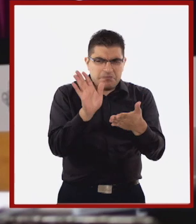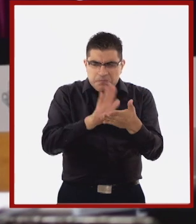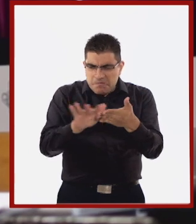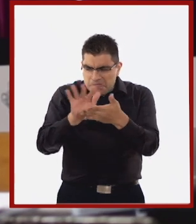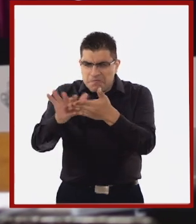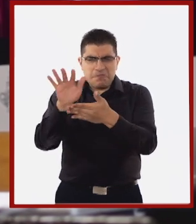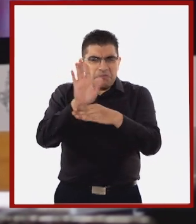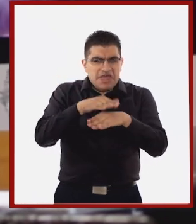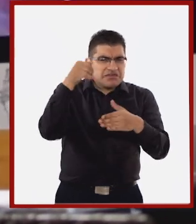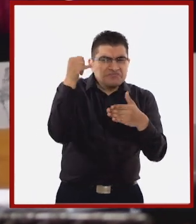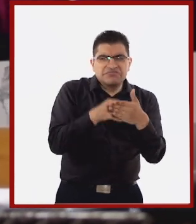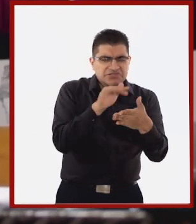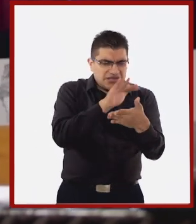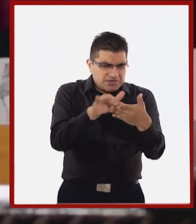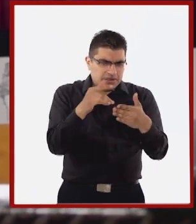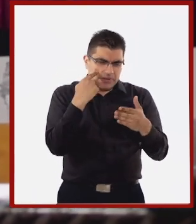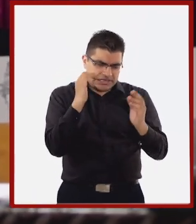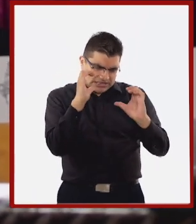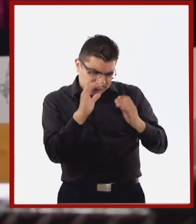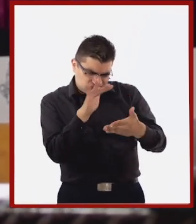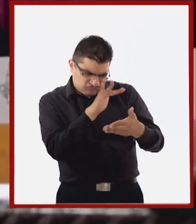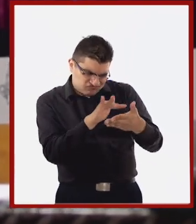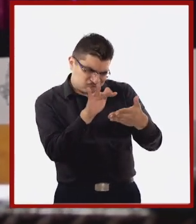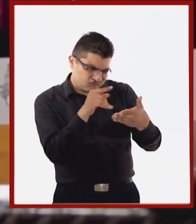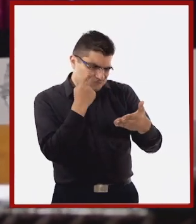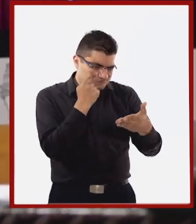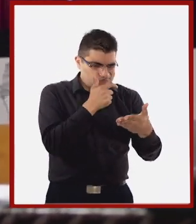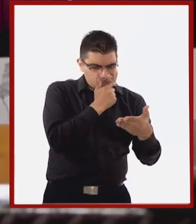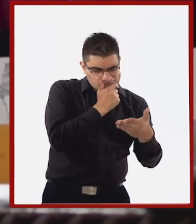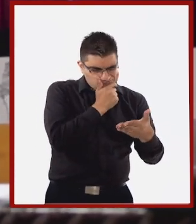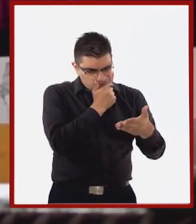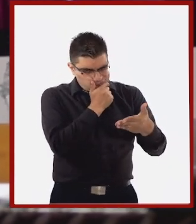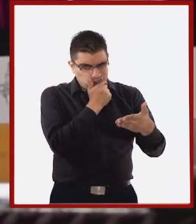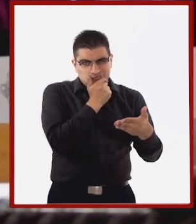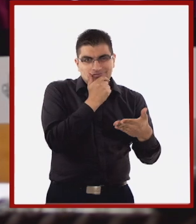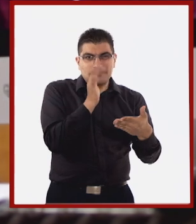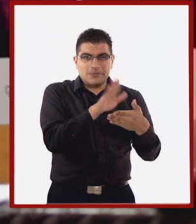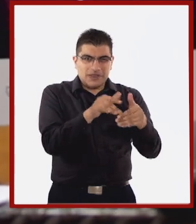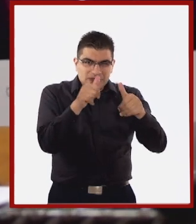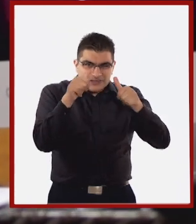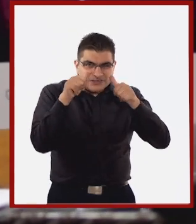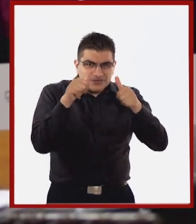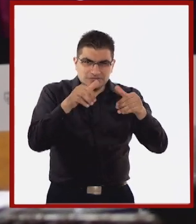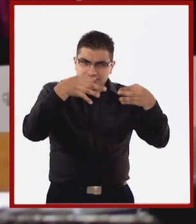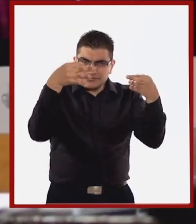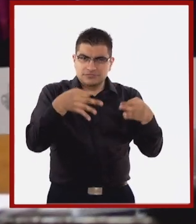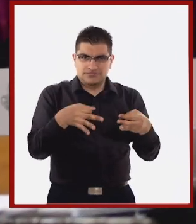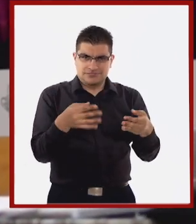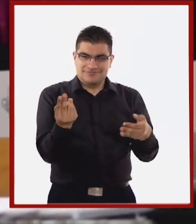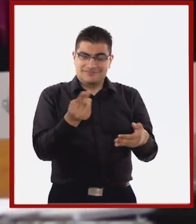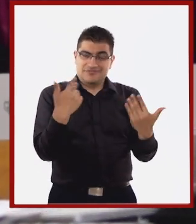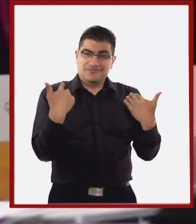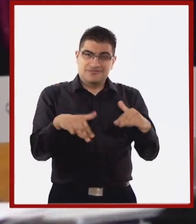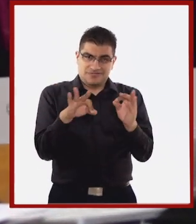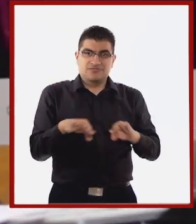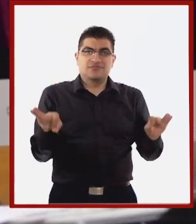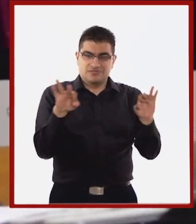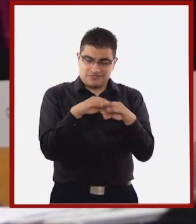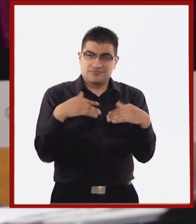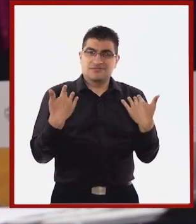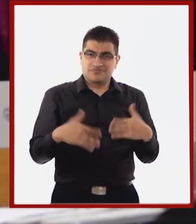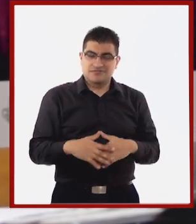extensamente, más cuidadosamente y con más atención, creo que. Y eso también es muy